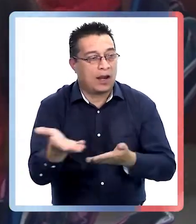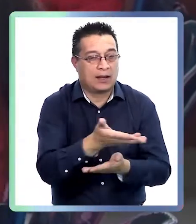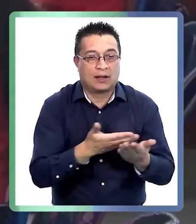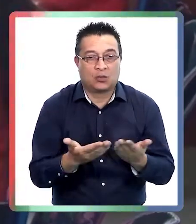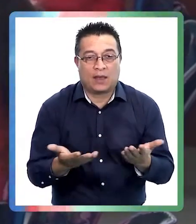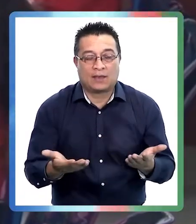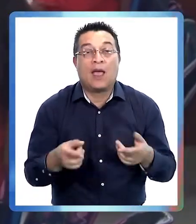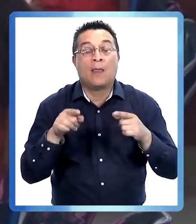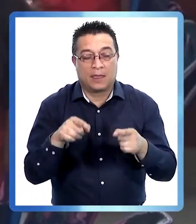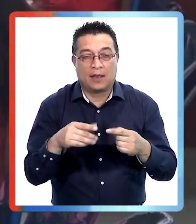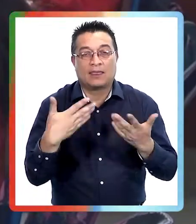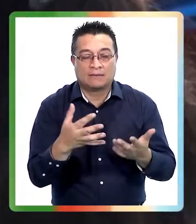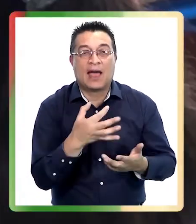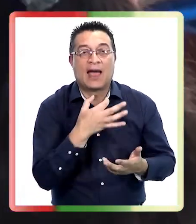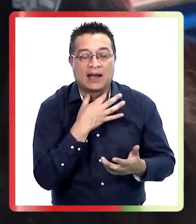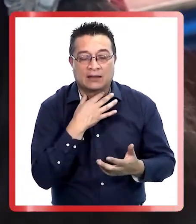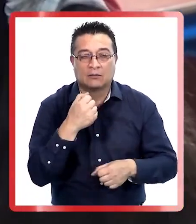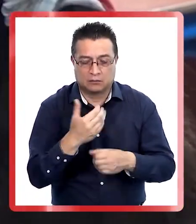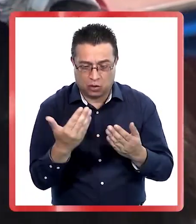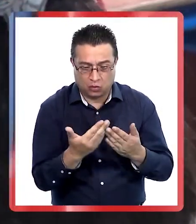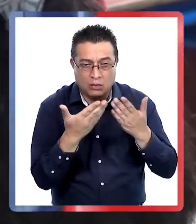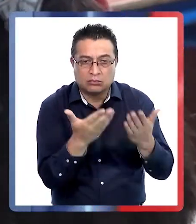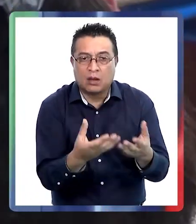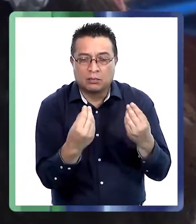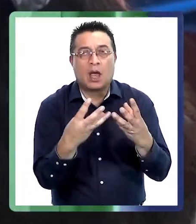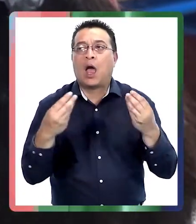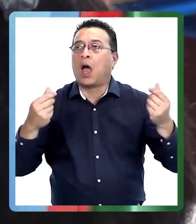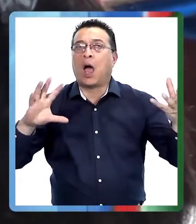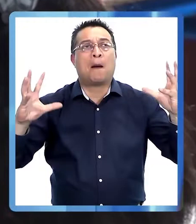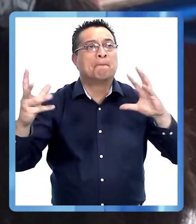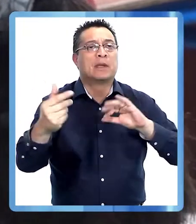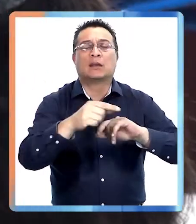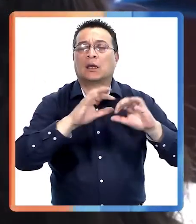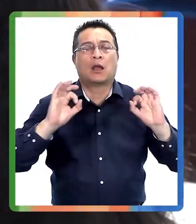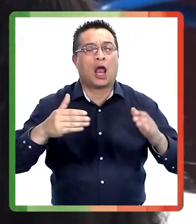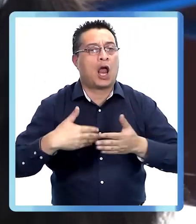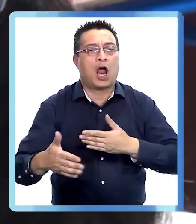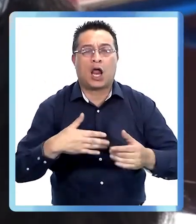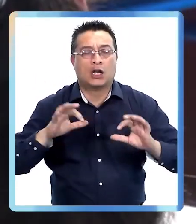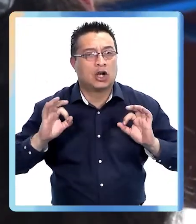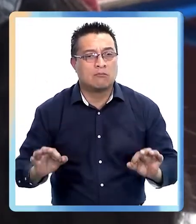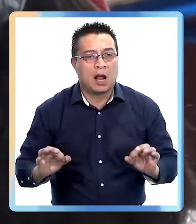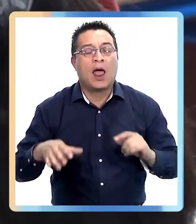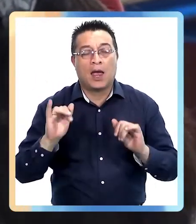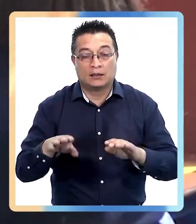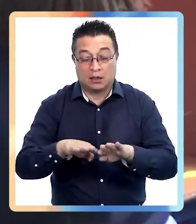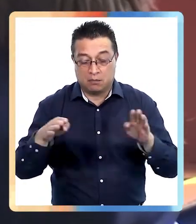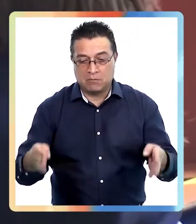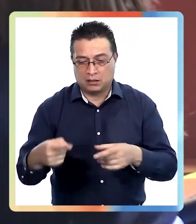estudiantes. Además, buscan garantizar su desempeño educativo en un ambiente de tranquilidad y se conformará una